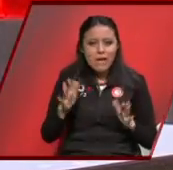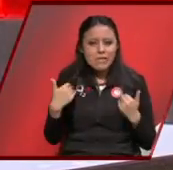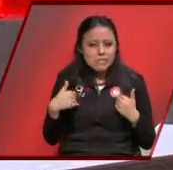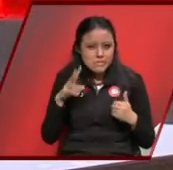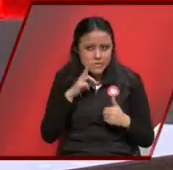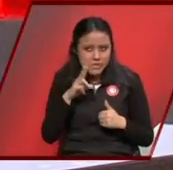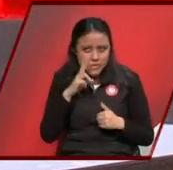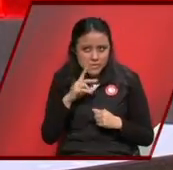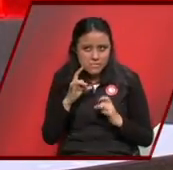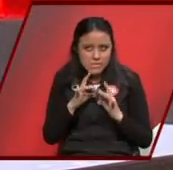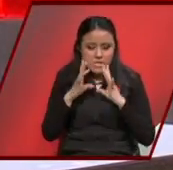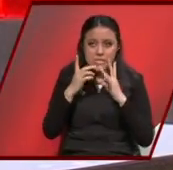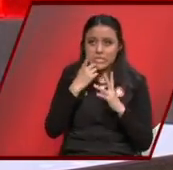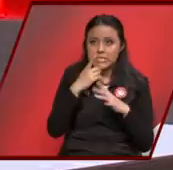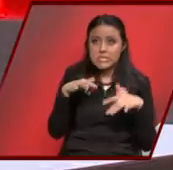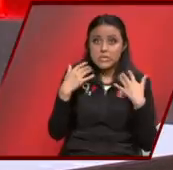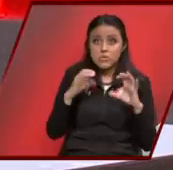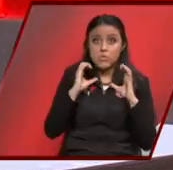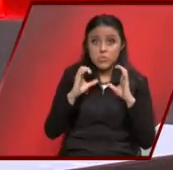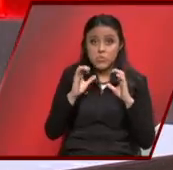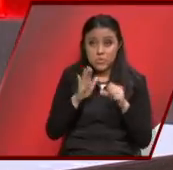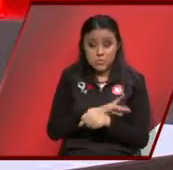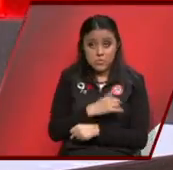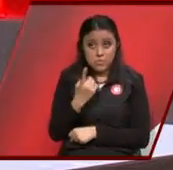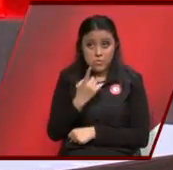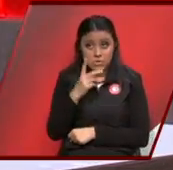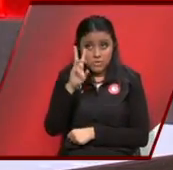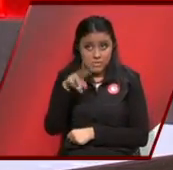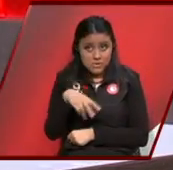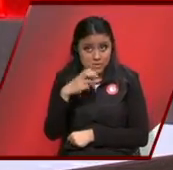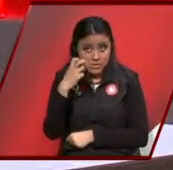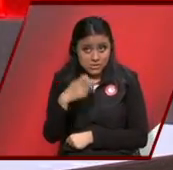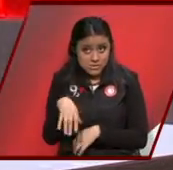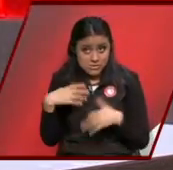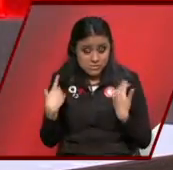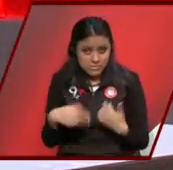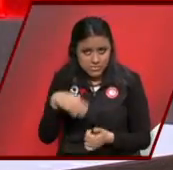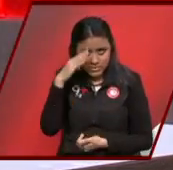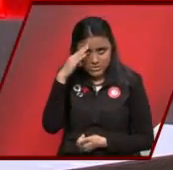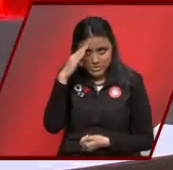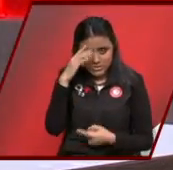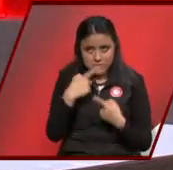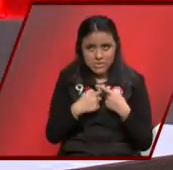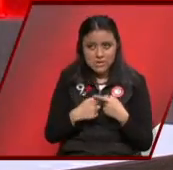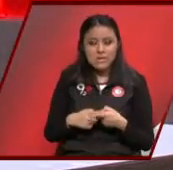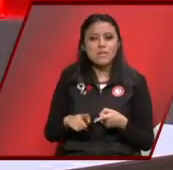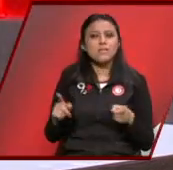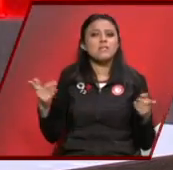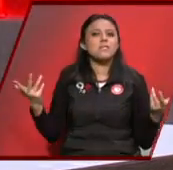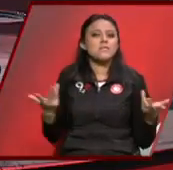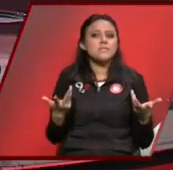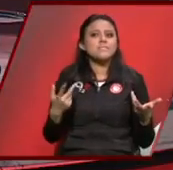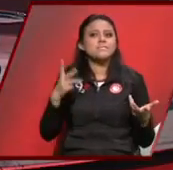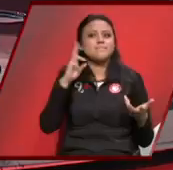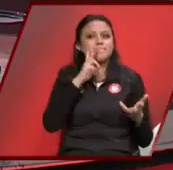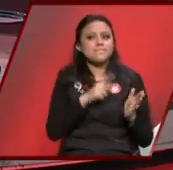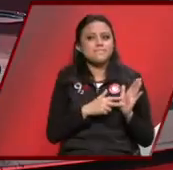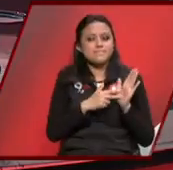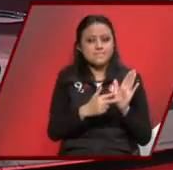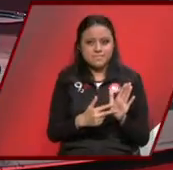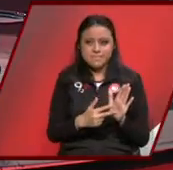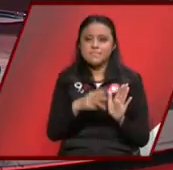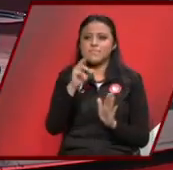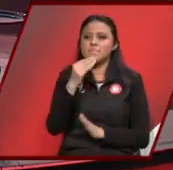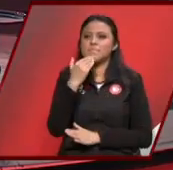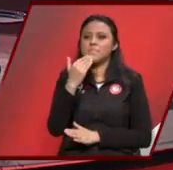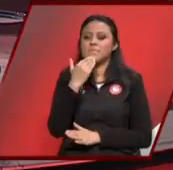y de repente empiezan los comentarios, híjole, aguas, porque esta sí está pensando en otra cosa. Ya me dijo, ya enseñó y lo tengo grabada, que no le tiembla la